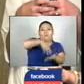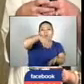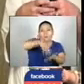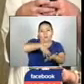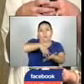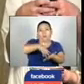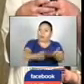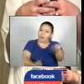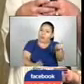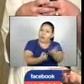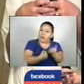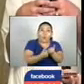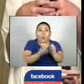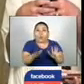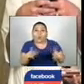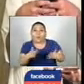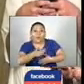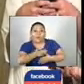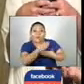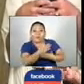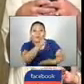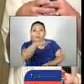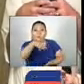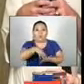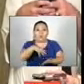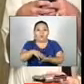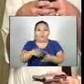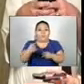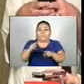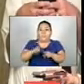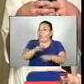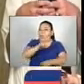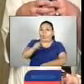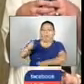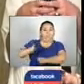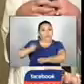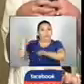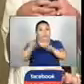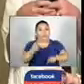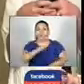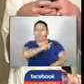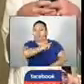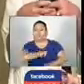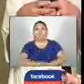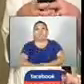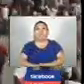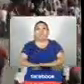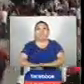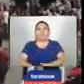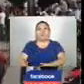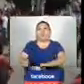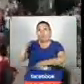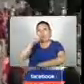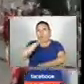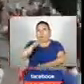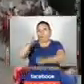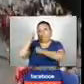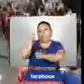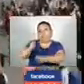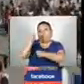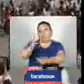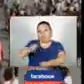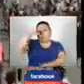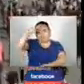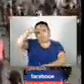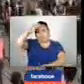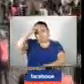un respaldo de cómo lo ayudamos al pueblo, pero no a esos que lo oprimen. Según Menéndez, las protestas del fin de semana en la isla podrían acelerar